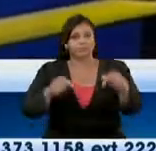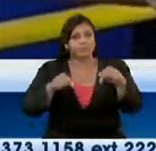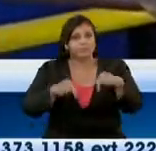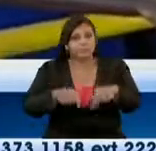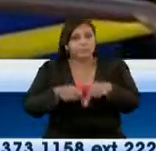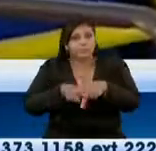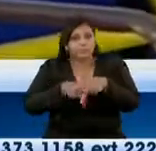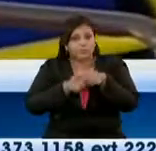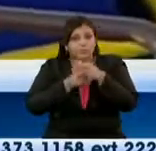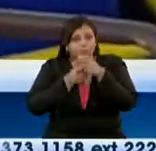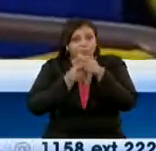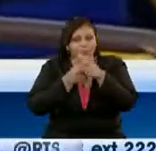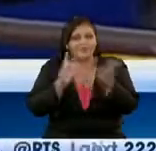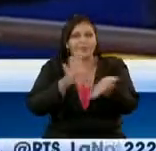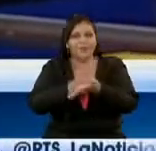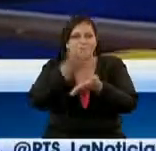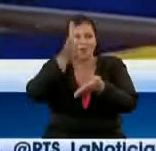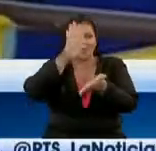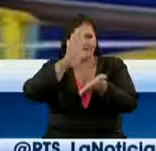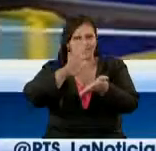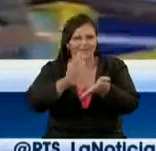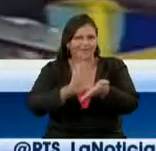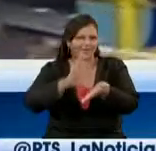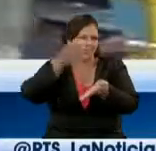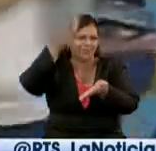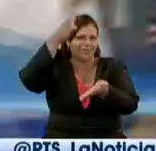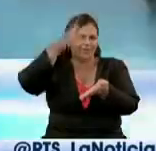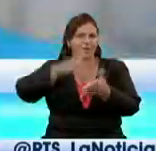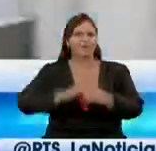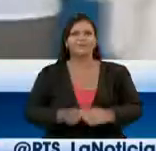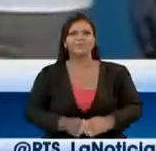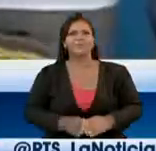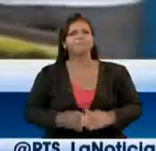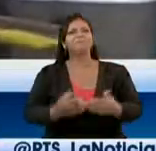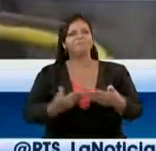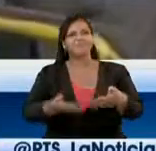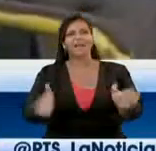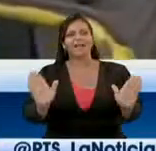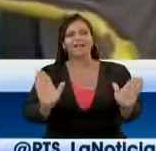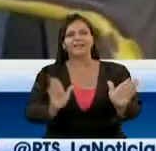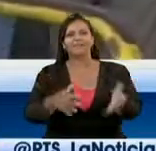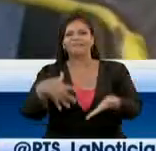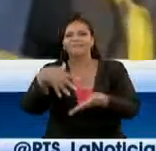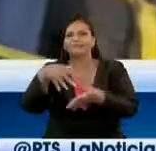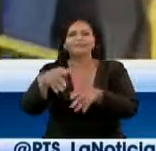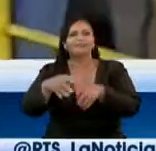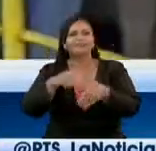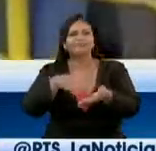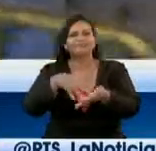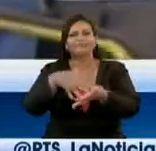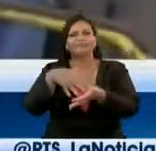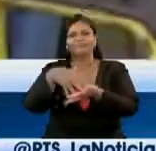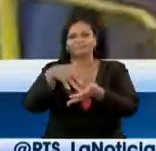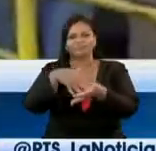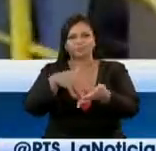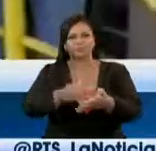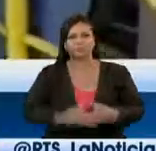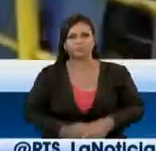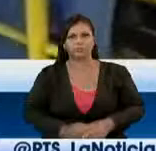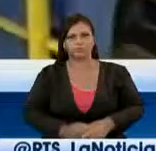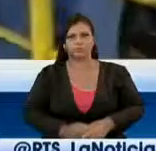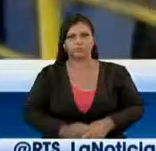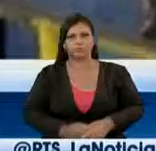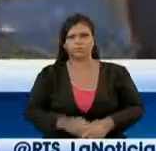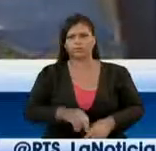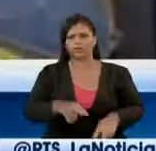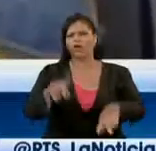jornada de clases para los estudiantes y lo que más temen los usuarios de este sistema de transporte es sobre un grupo precisamente de